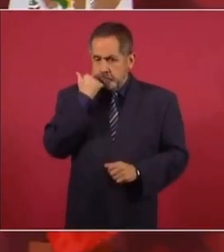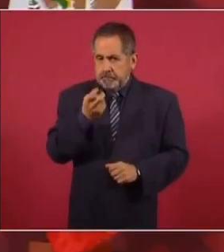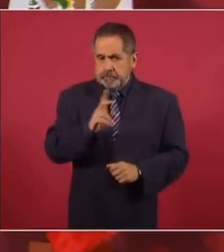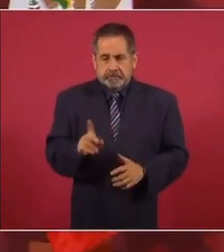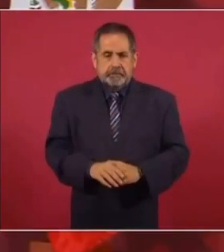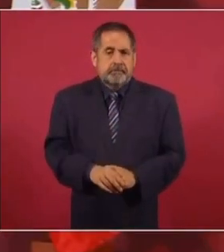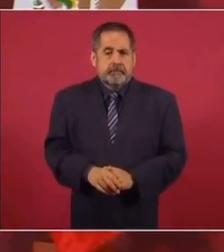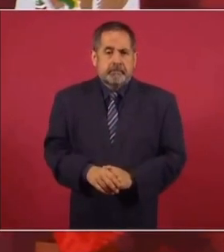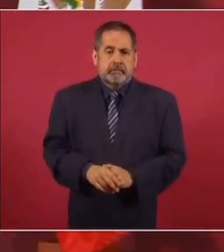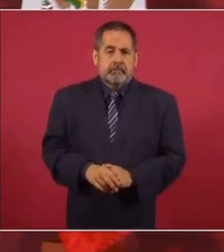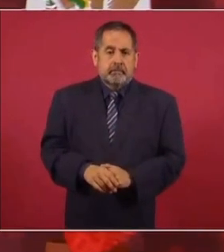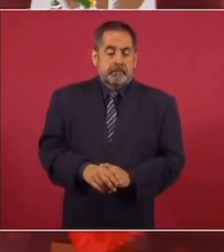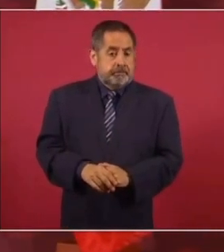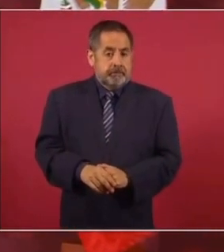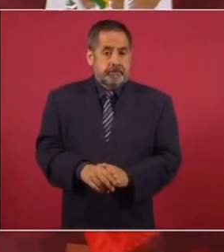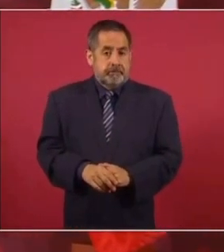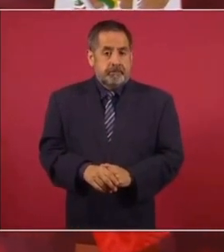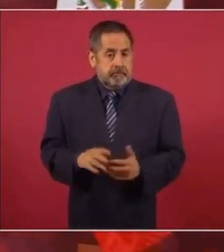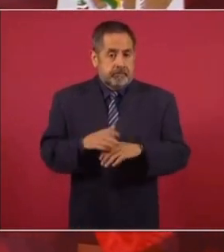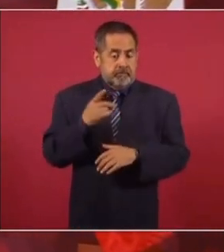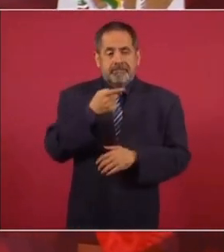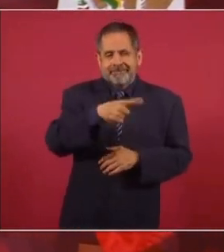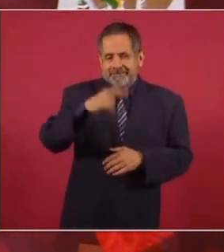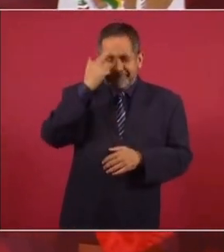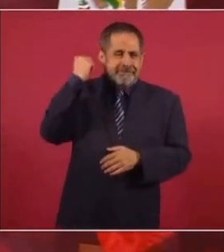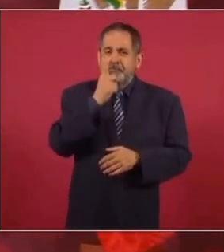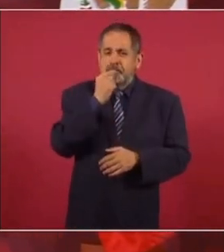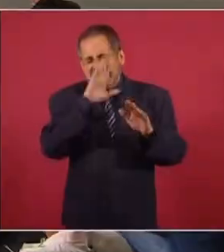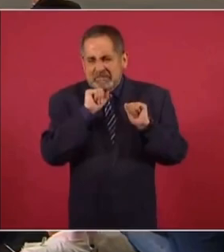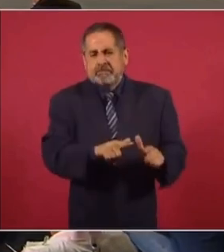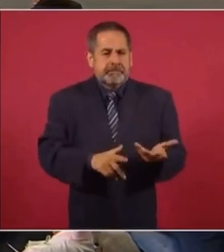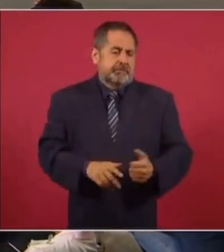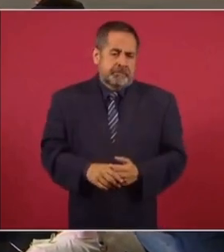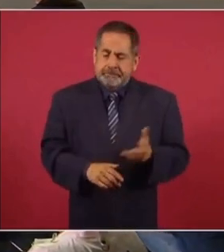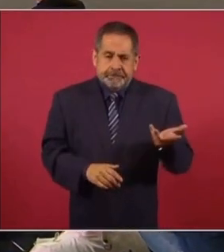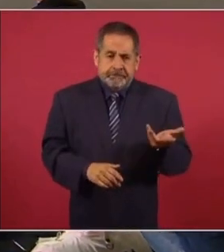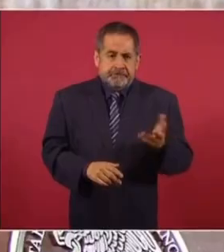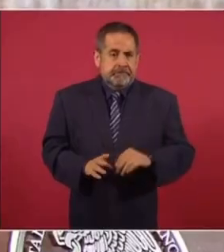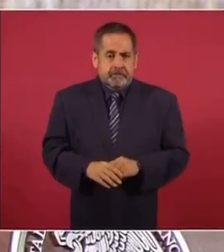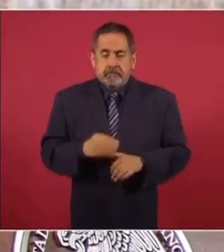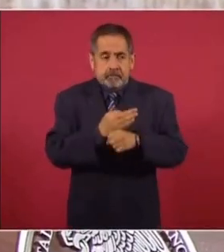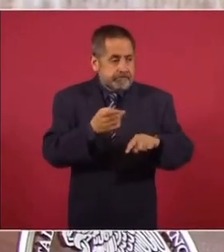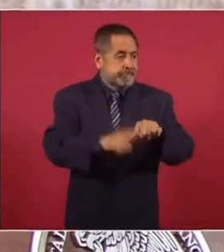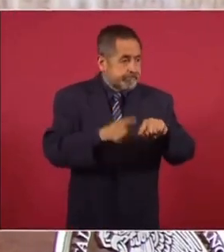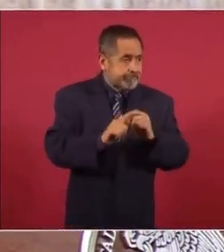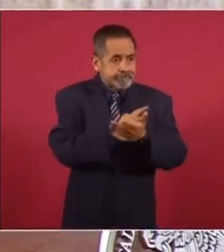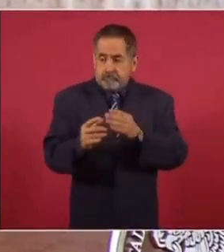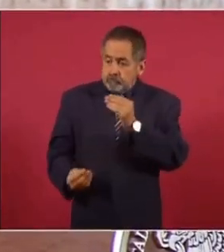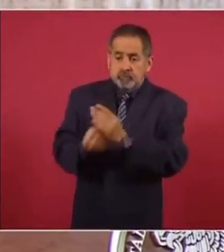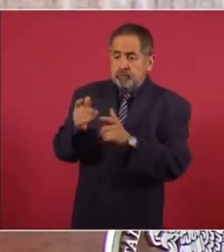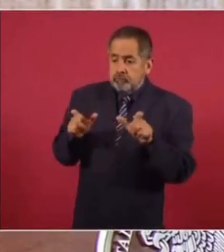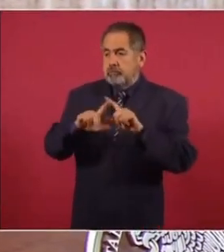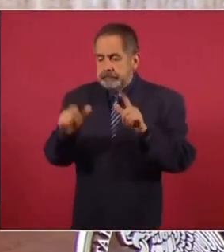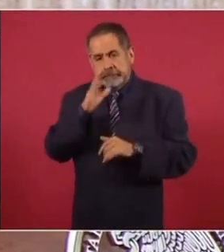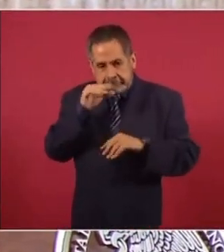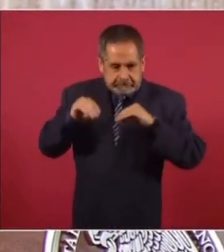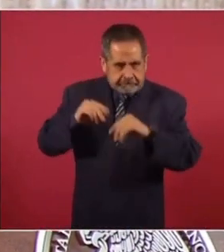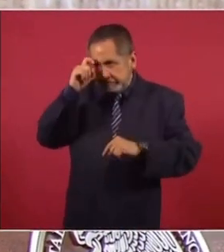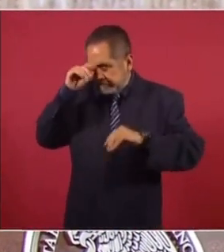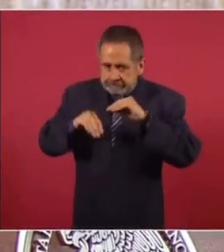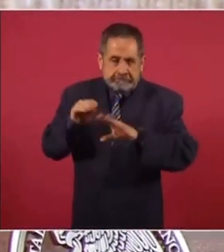eso, porque esa Policía Federal se pudrió y nos está costando mucho la creación de la Guardia